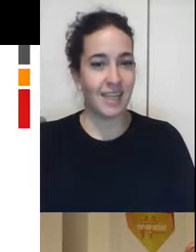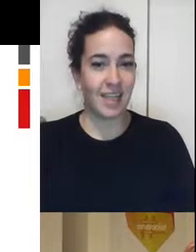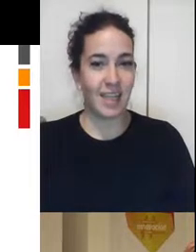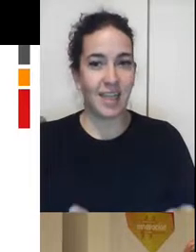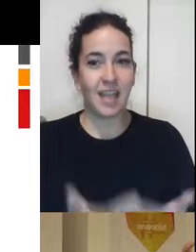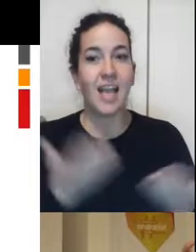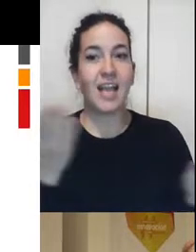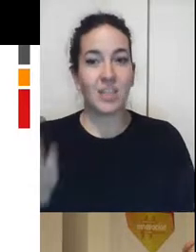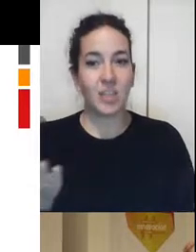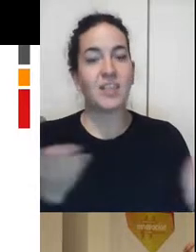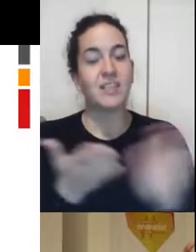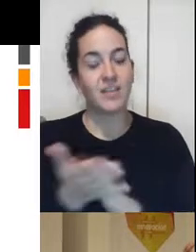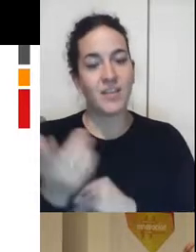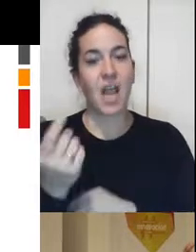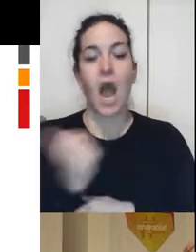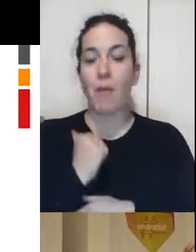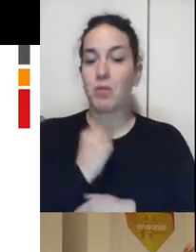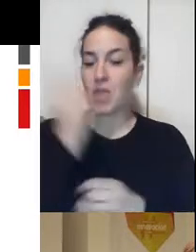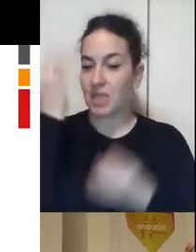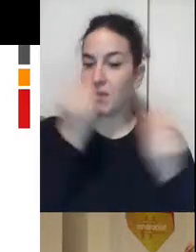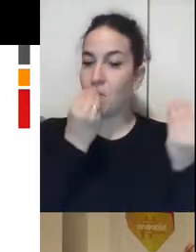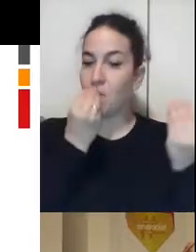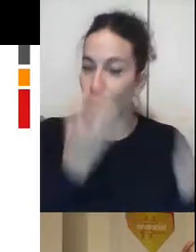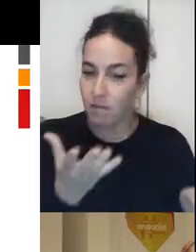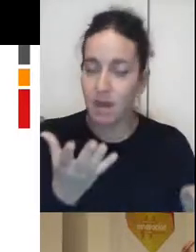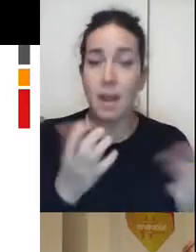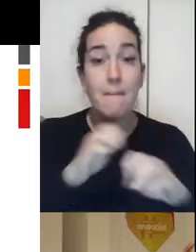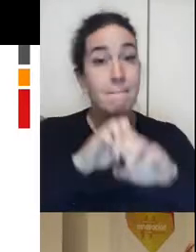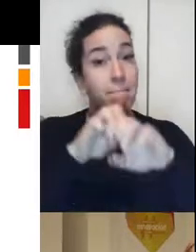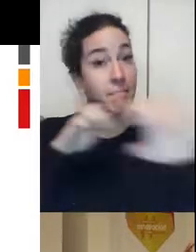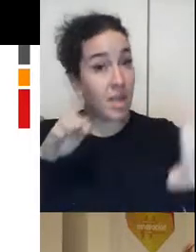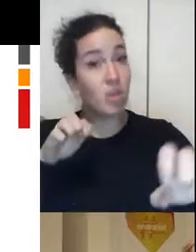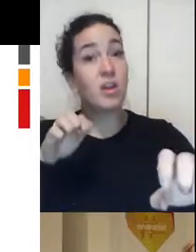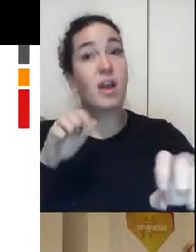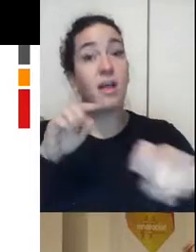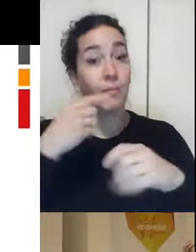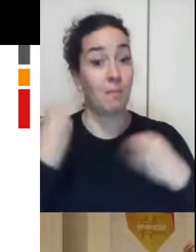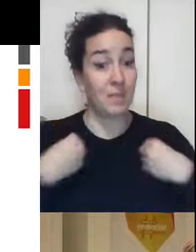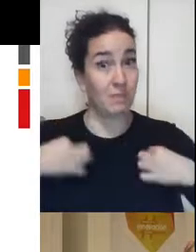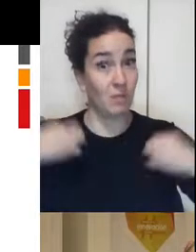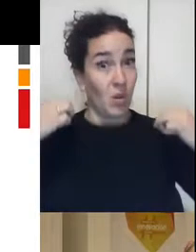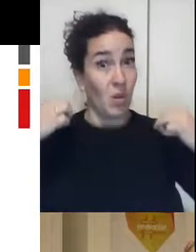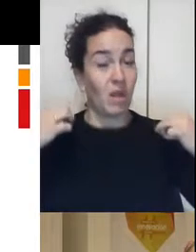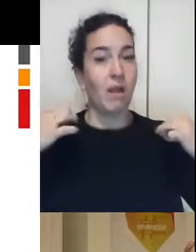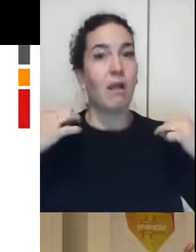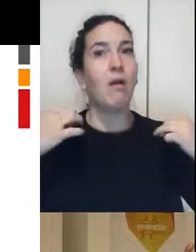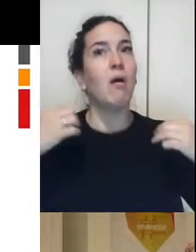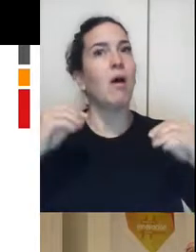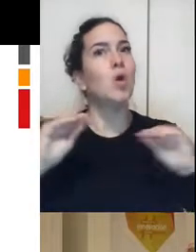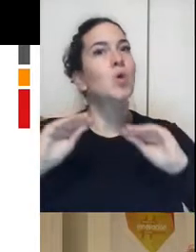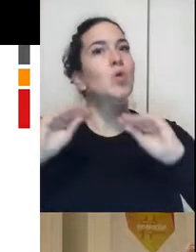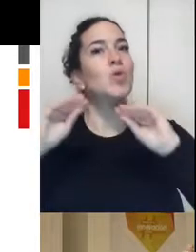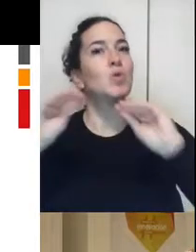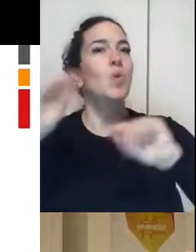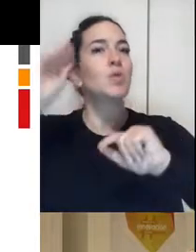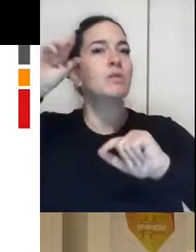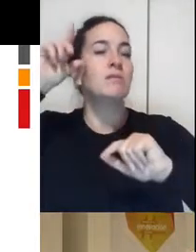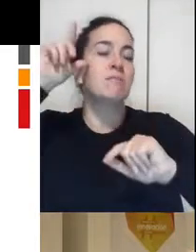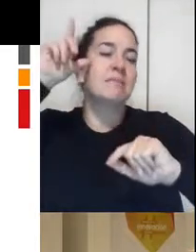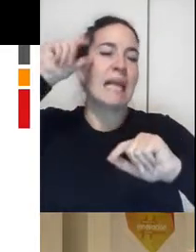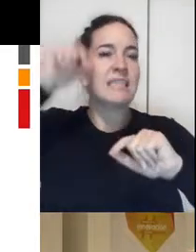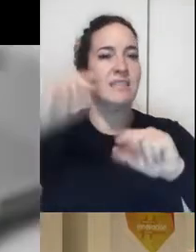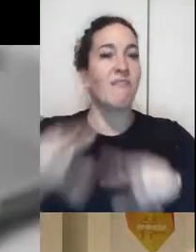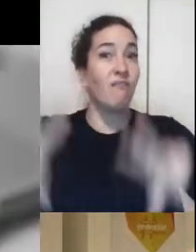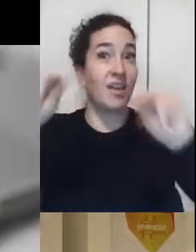que aprovecharon bastante la actividad y la mayoría de ellos utilizaron después estos tejidos para desarrollar sus proyectos finales. Así